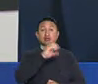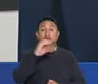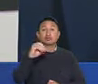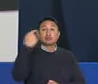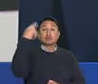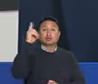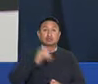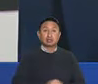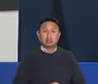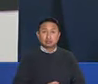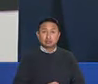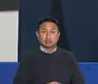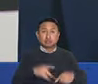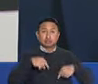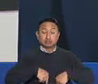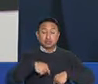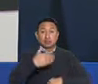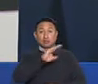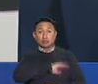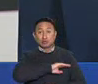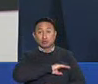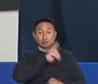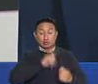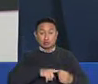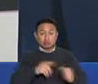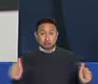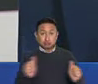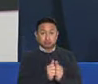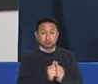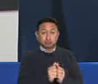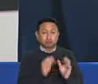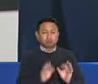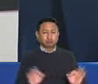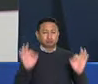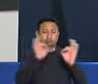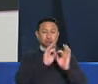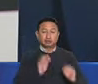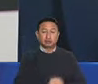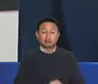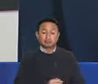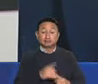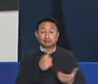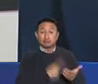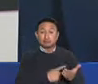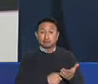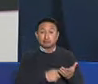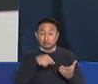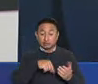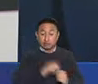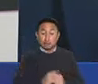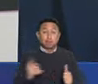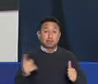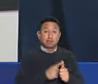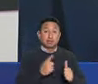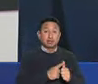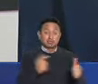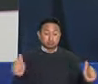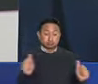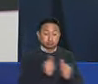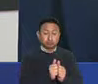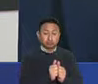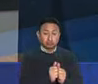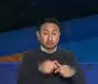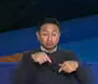tanto, tener al municipio de Quito de aliado en este proyecto es fundamental. Tenemos los estudios, es de las primeras cosas que haremos juntos, porque